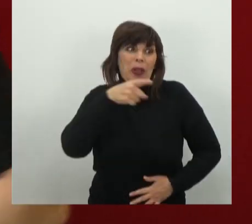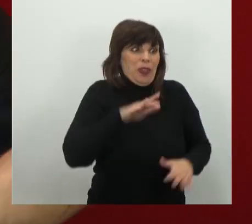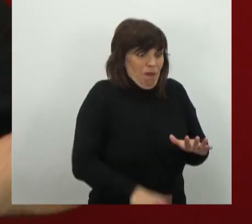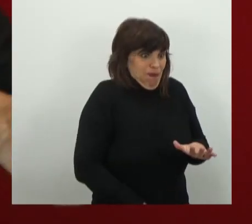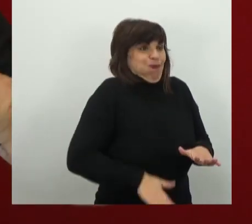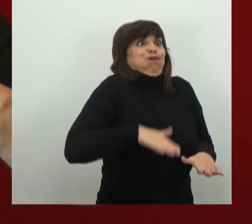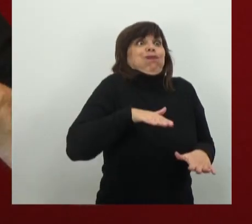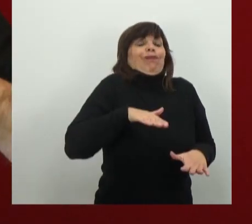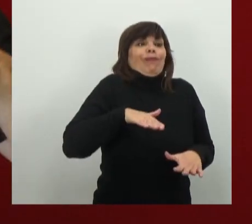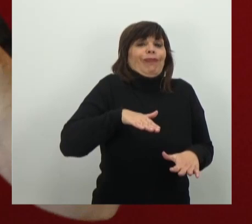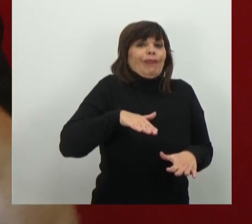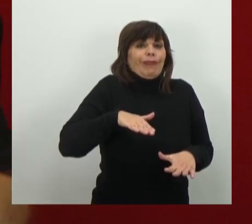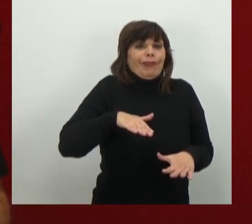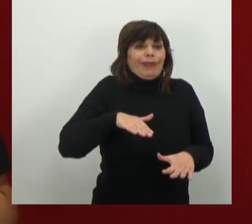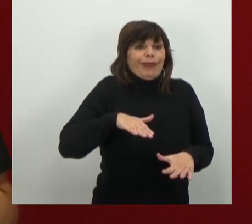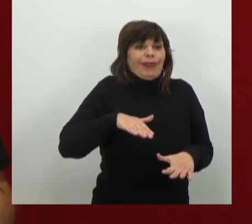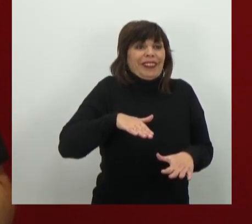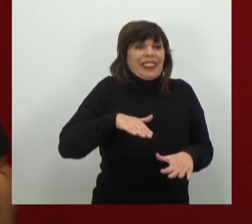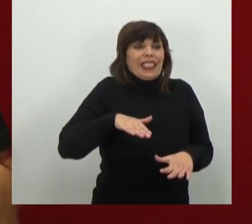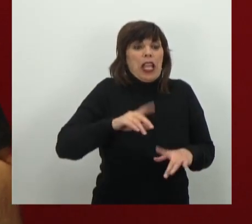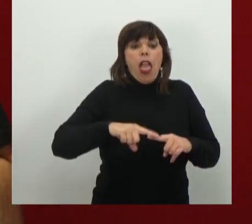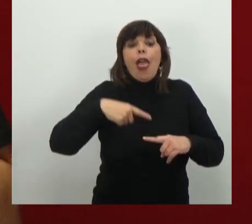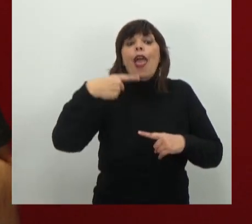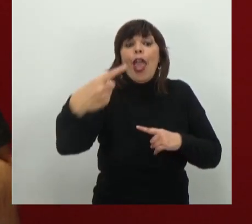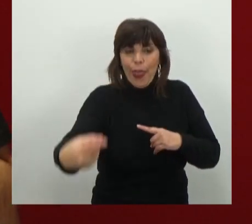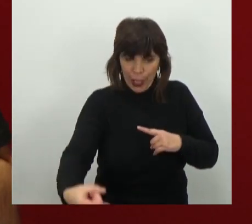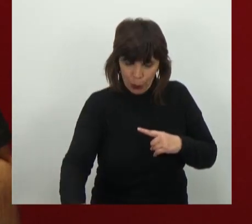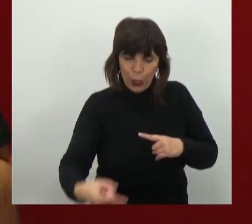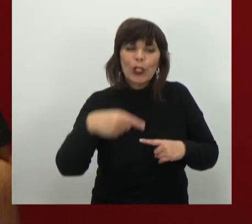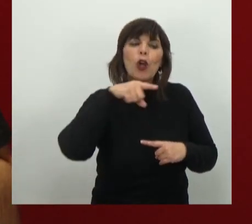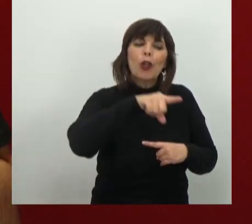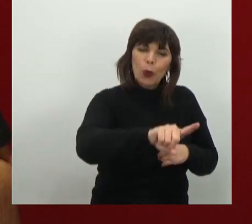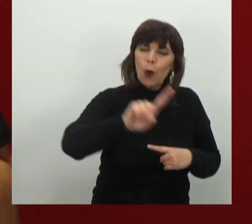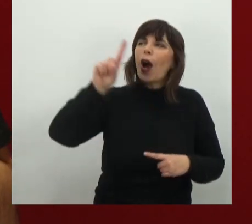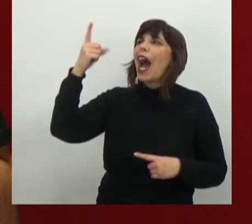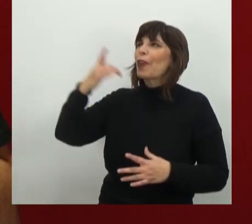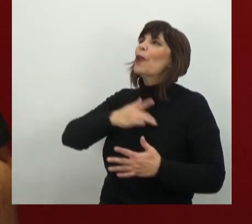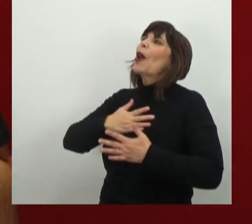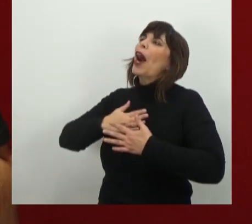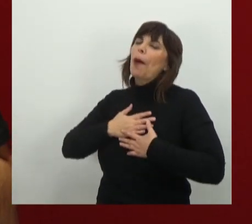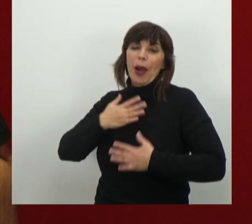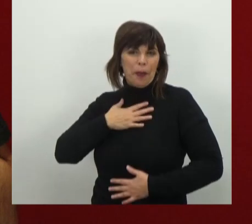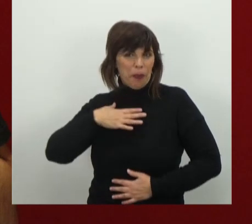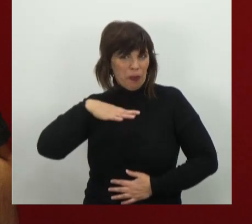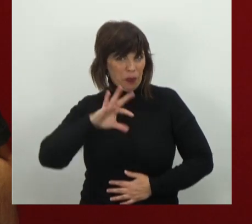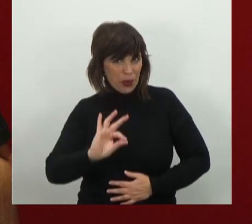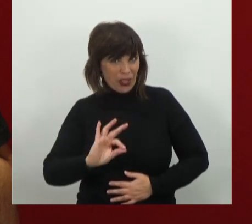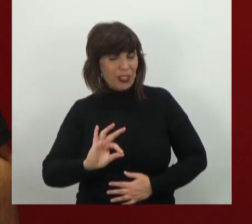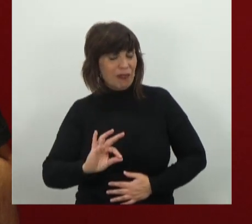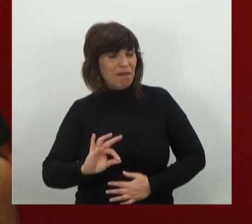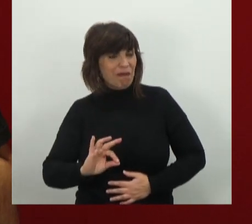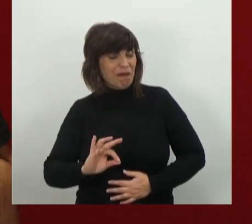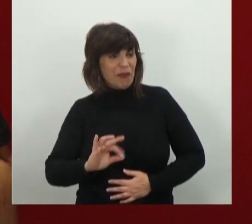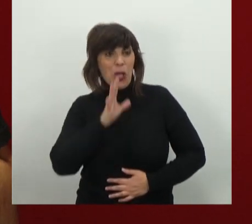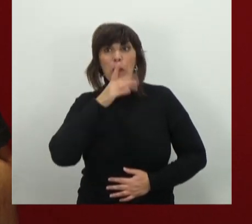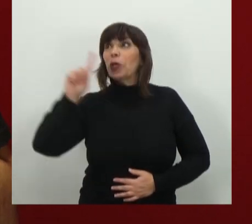que entonces sí puedes amar a Dios de todo corazón,